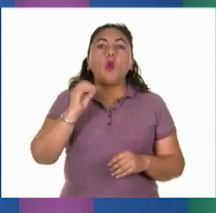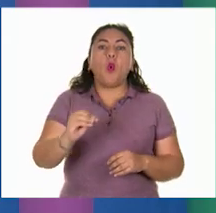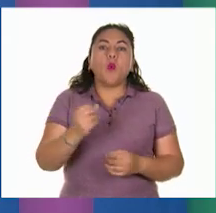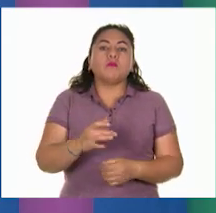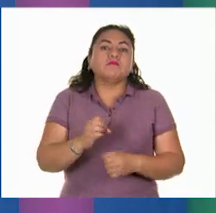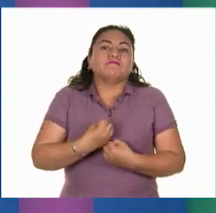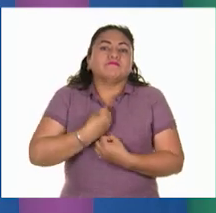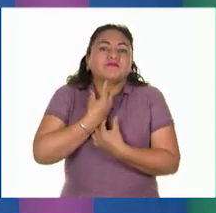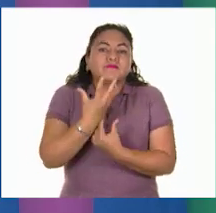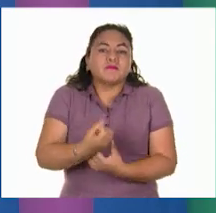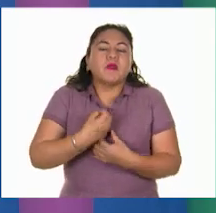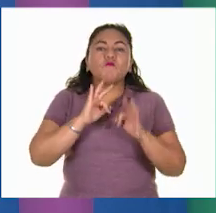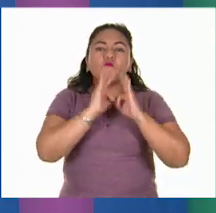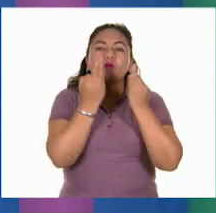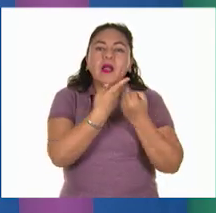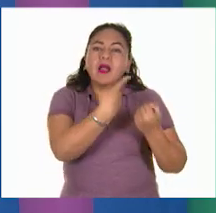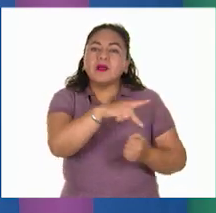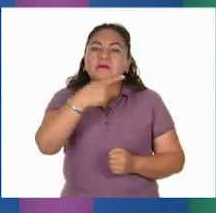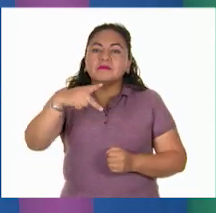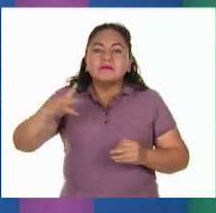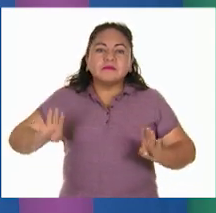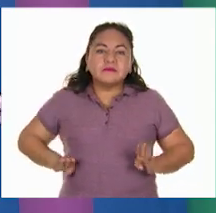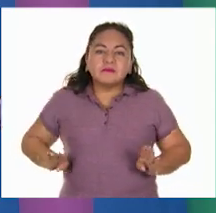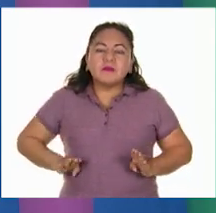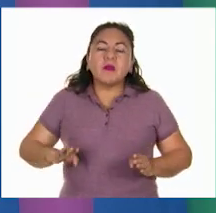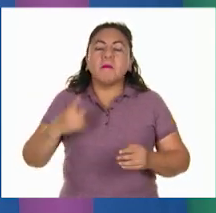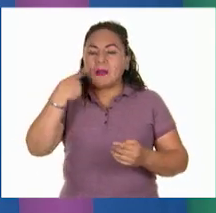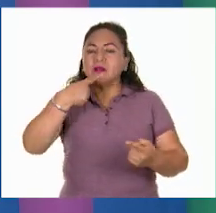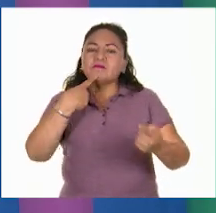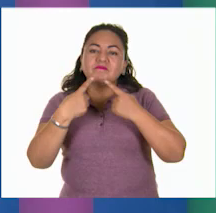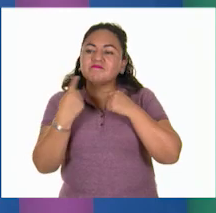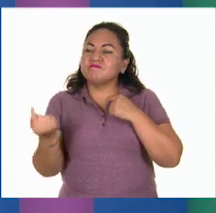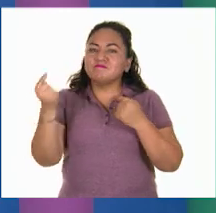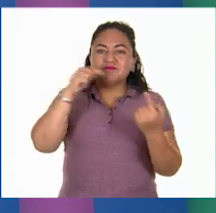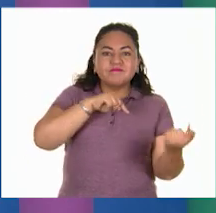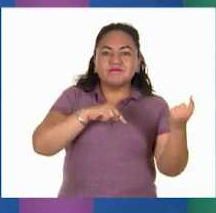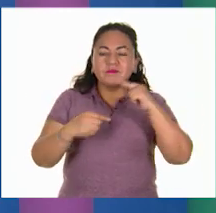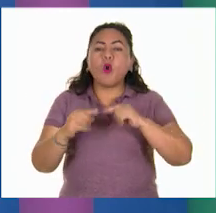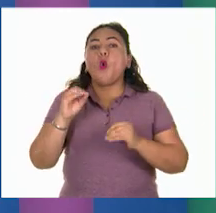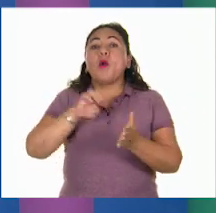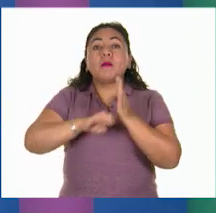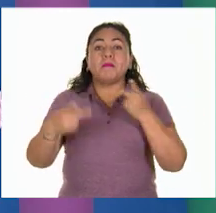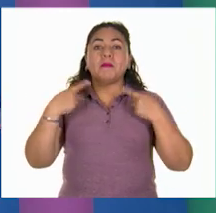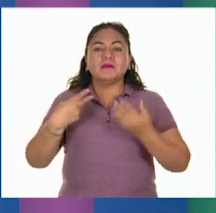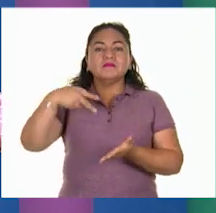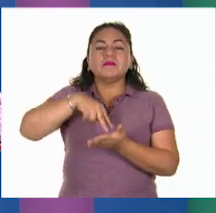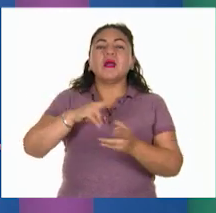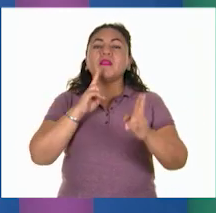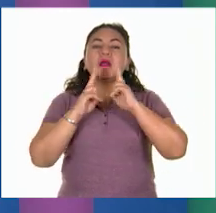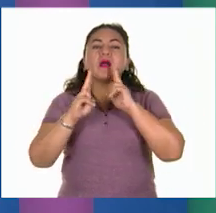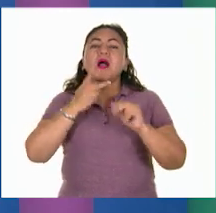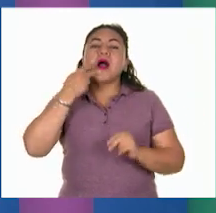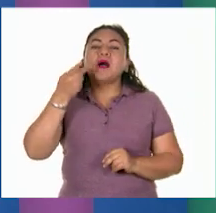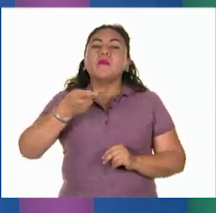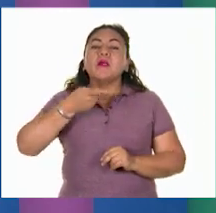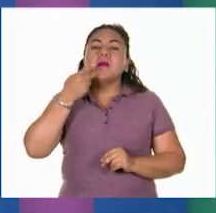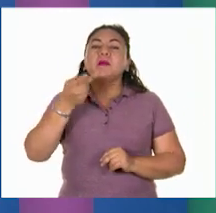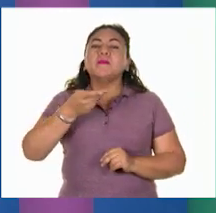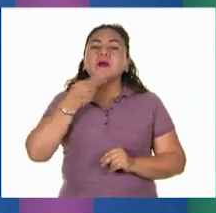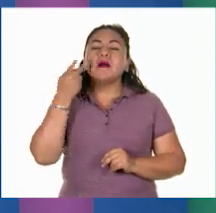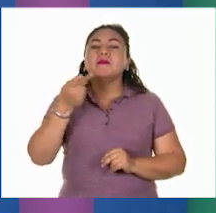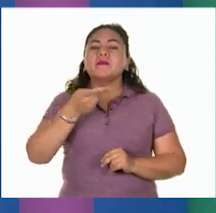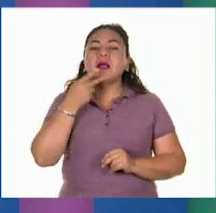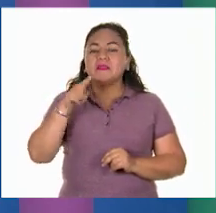maneras, como el diálogo, o a través de las descripciones del narrador, por ejemplo, que también podría ser. Y todo eso puede